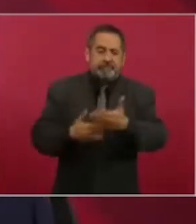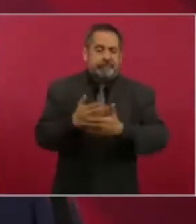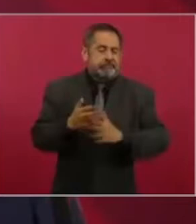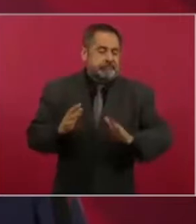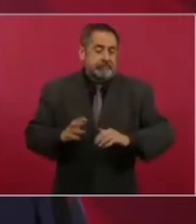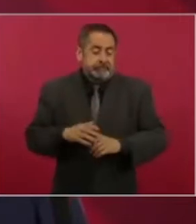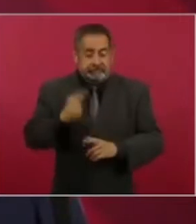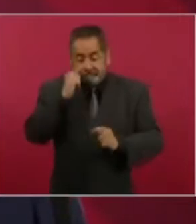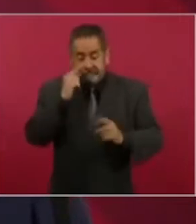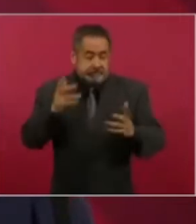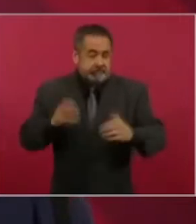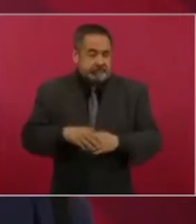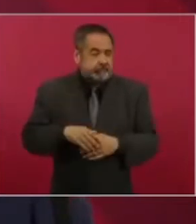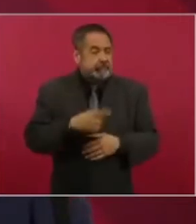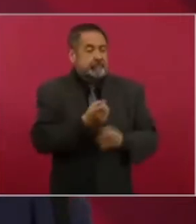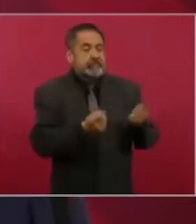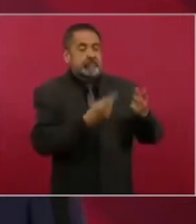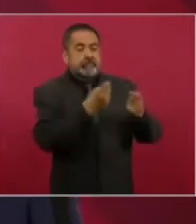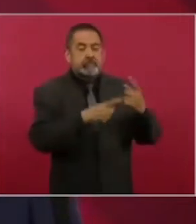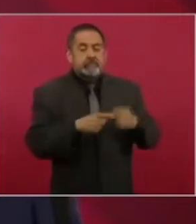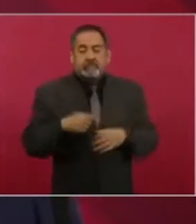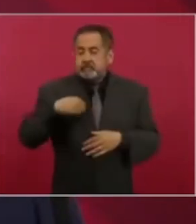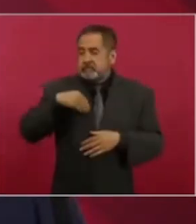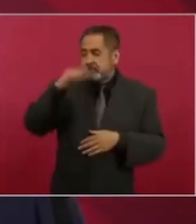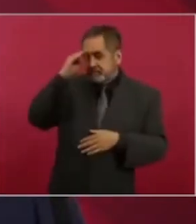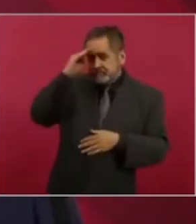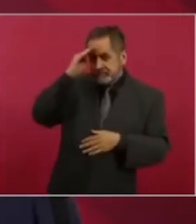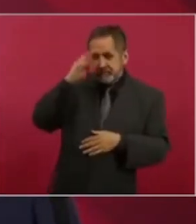piensan, como les falta poco tiempo